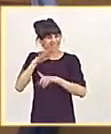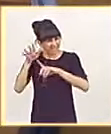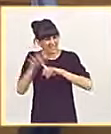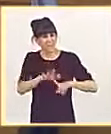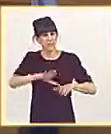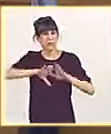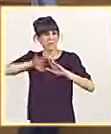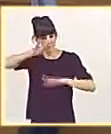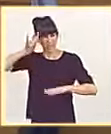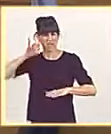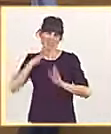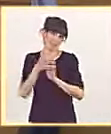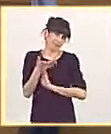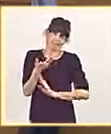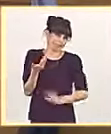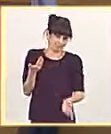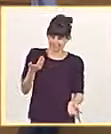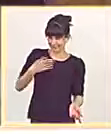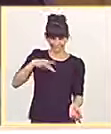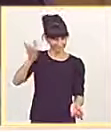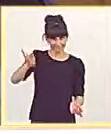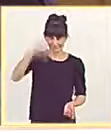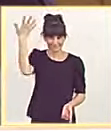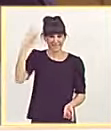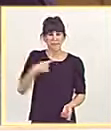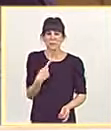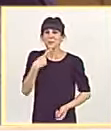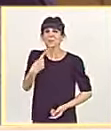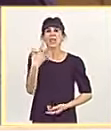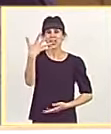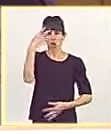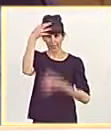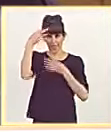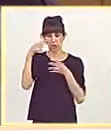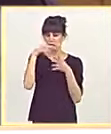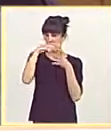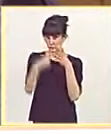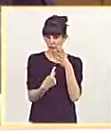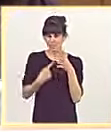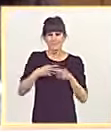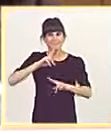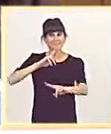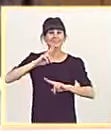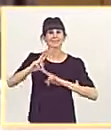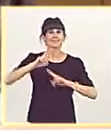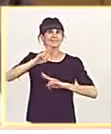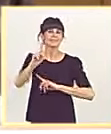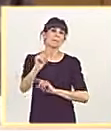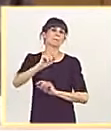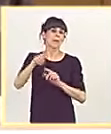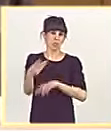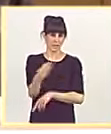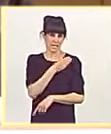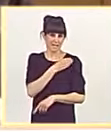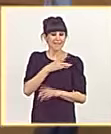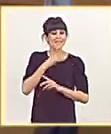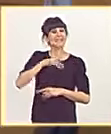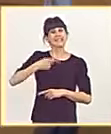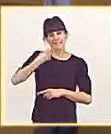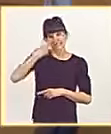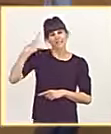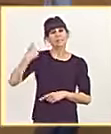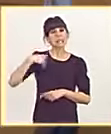la Comunidad de Madrid es de aurora boreal. Déjeme darle cinco datos, cinco elementos para responder a su pregunta. En primer lugar, el año